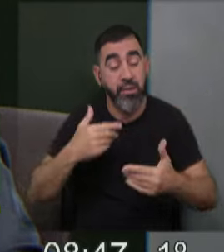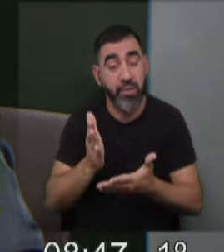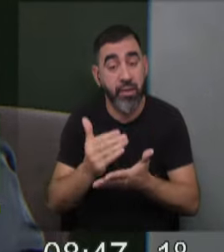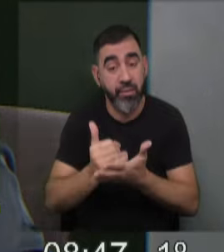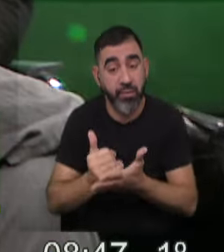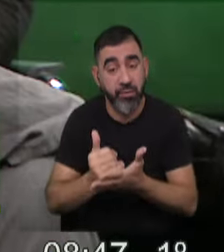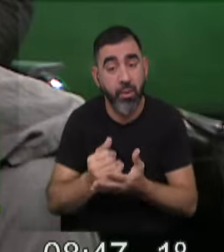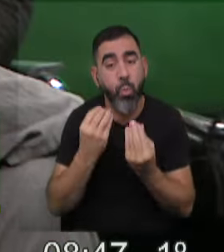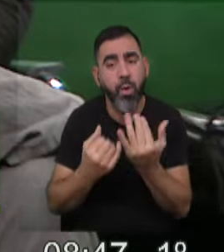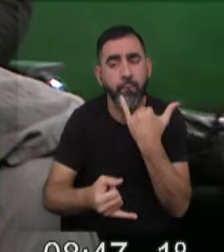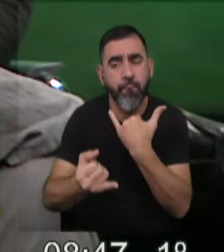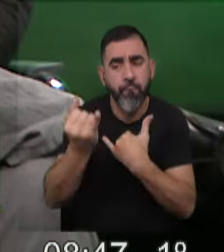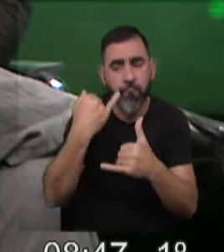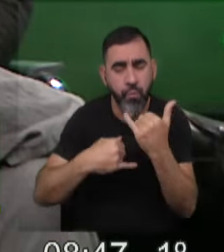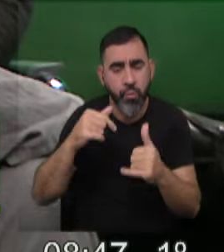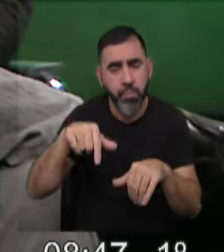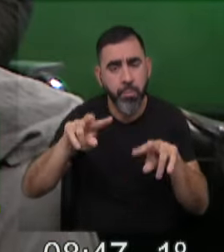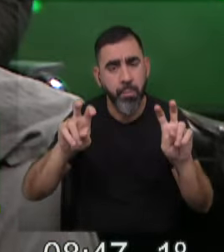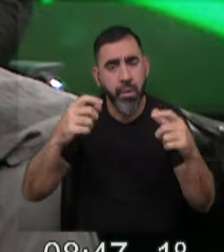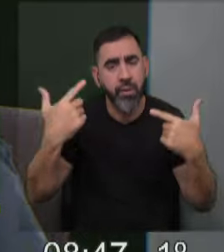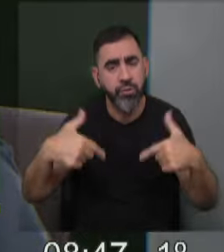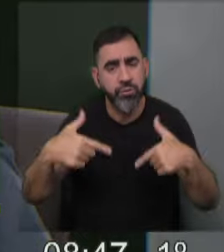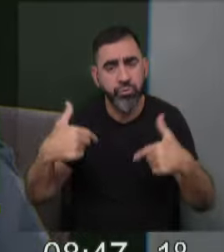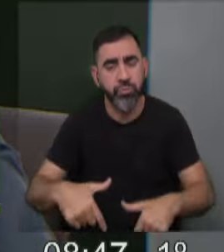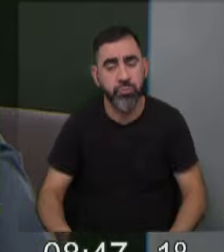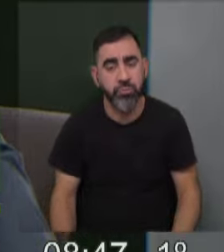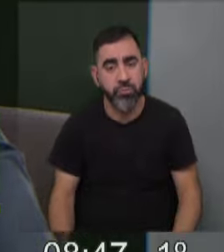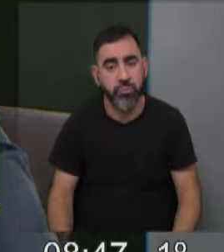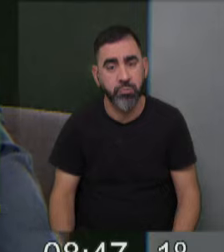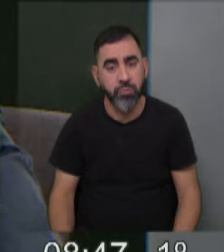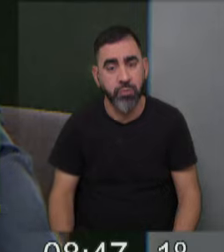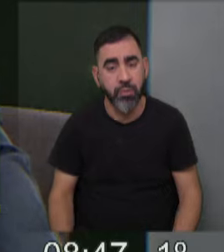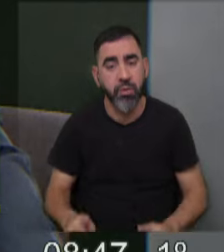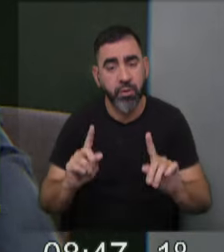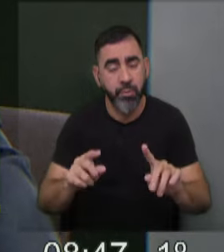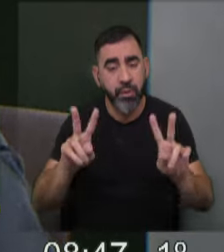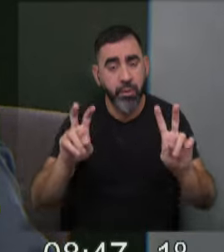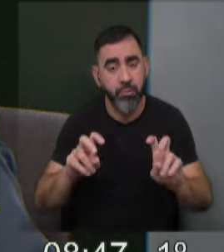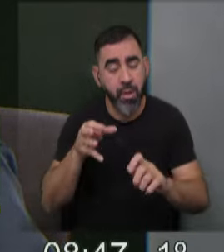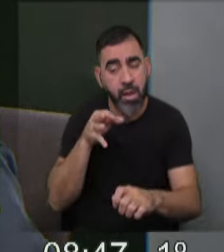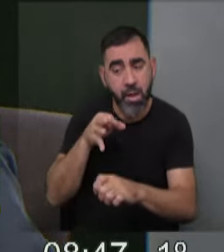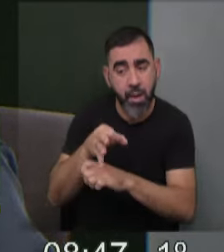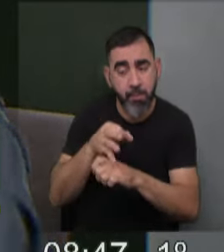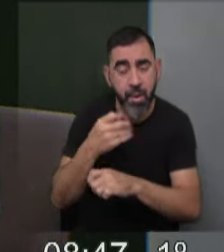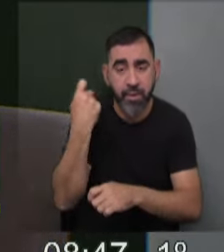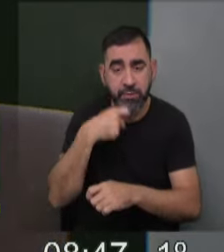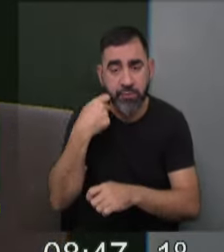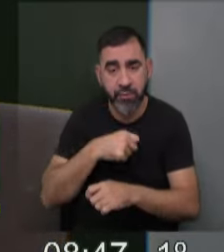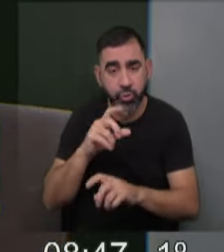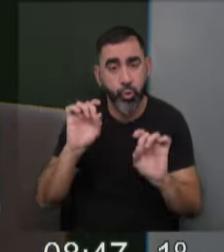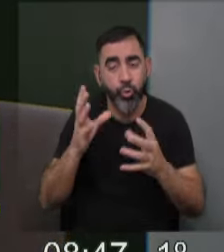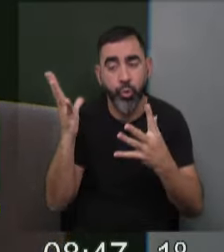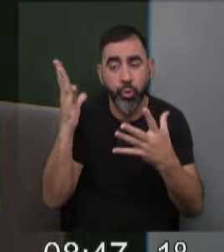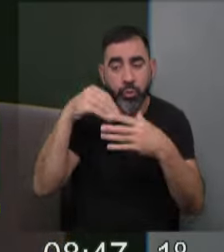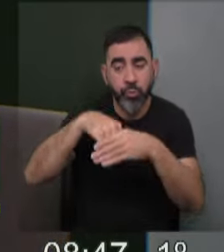¿Qué datos están surgiendo en cuanto a, porque por lo que tengo entendido también hay temas de capacitación, no solo de incluir